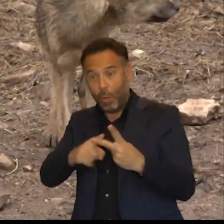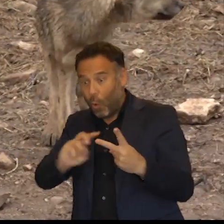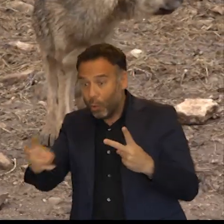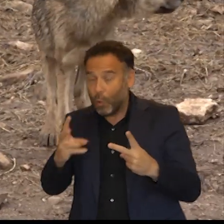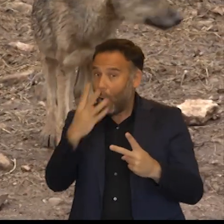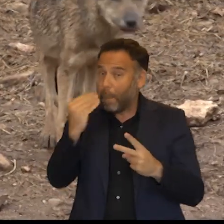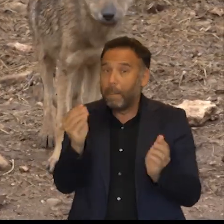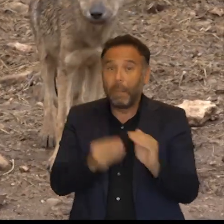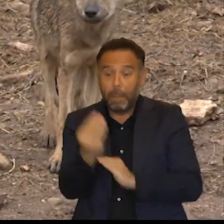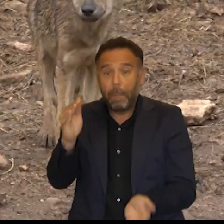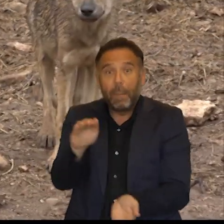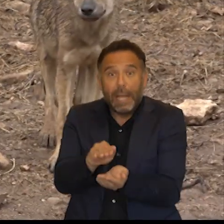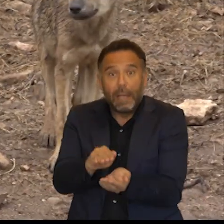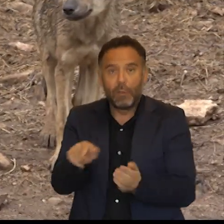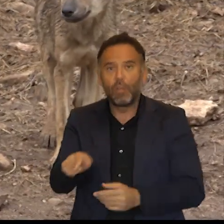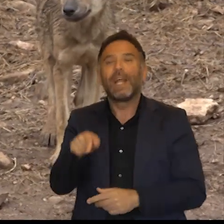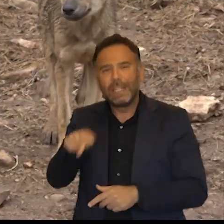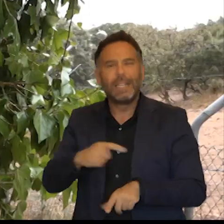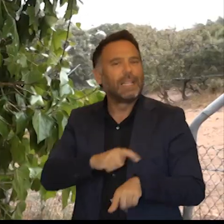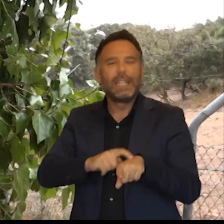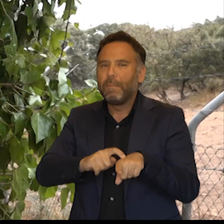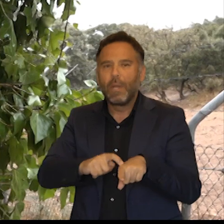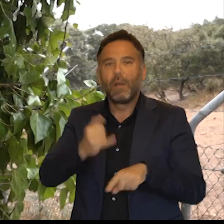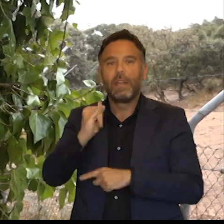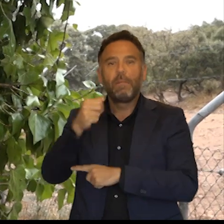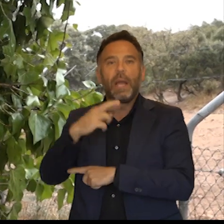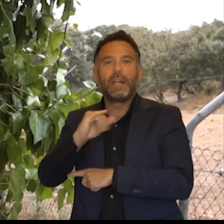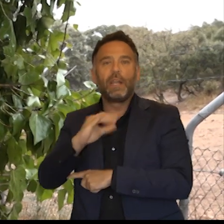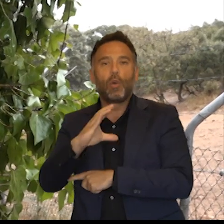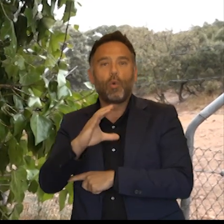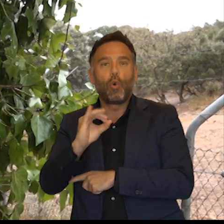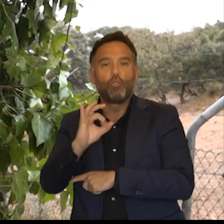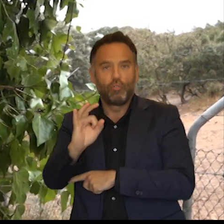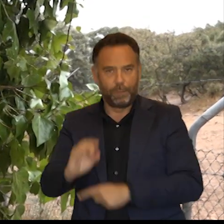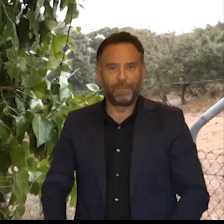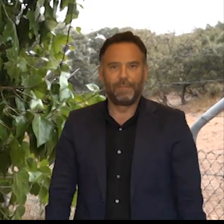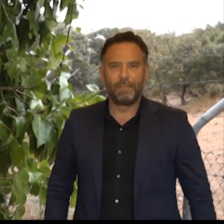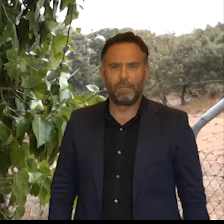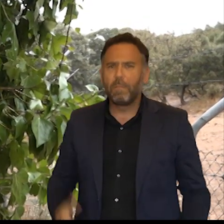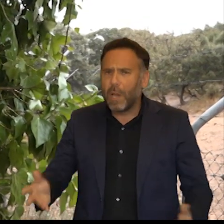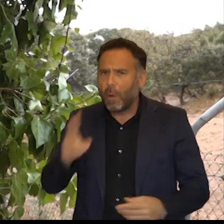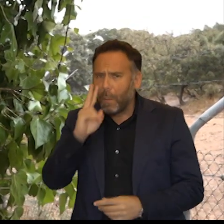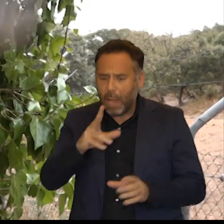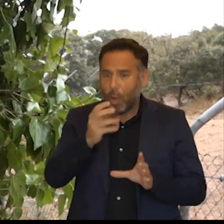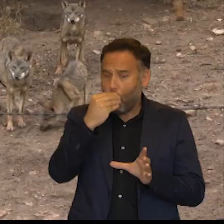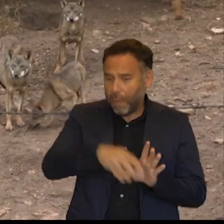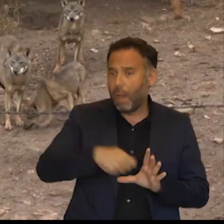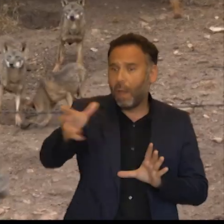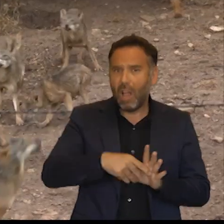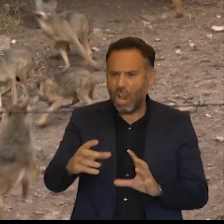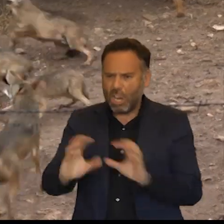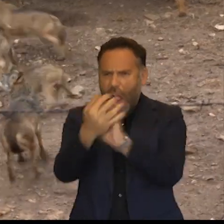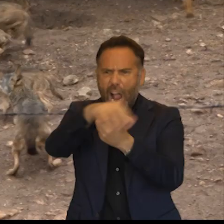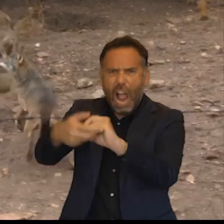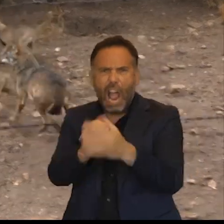Esos son lobos ibéricos, Canis lupus signatus. No vais a ver ninguna pelea por comida. ¿No? Eso muchas veces ha visto en